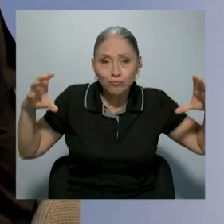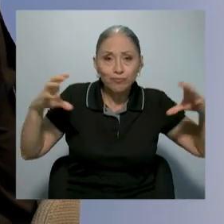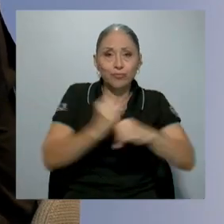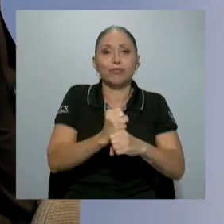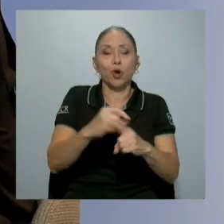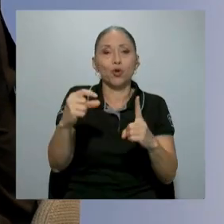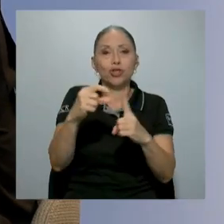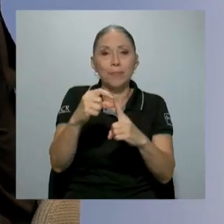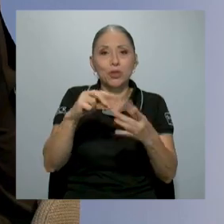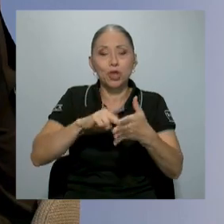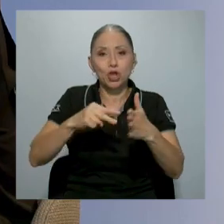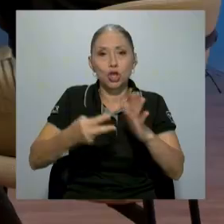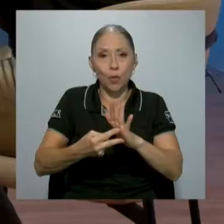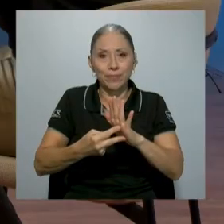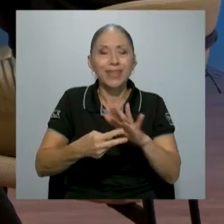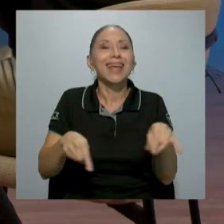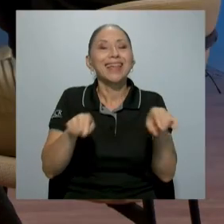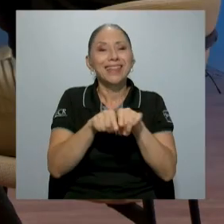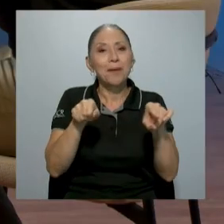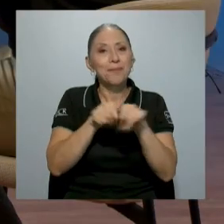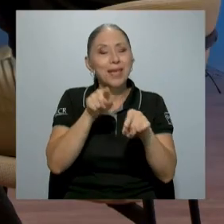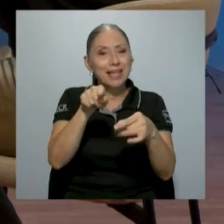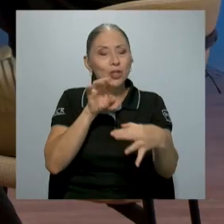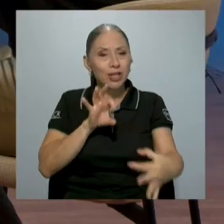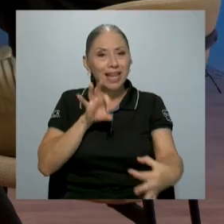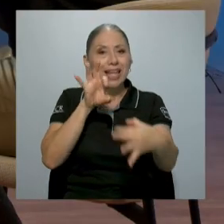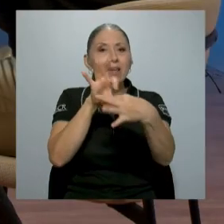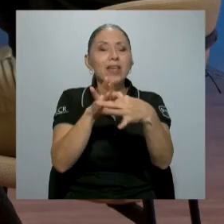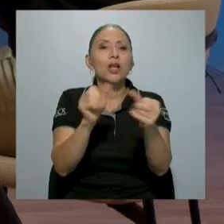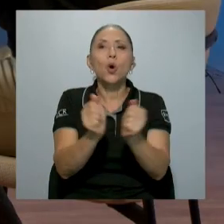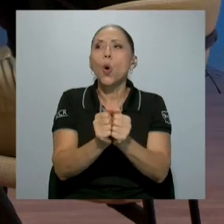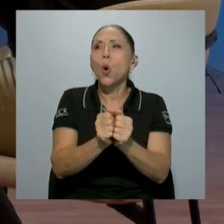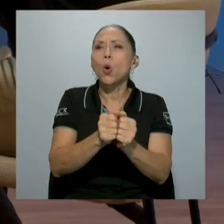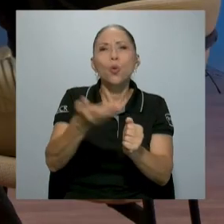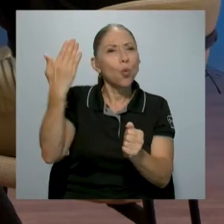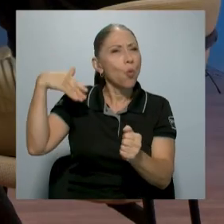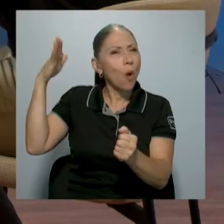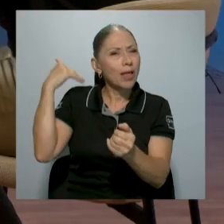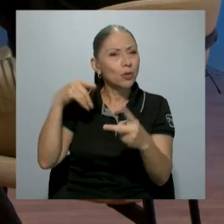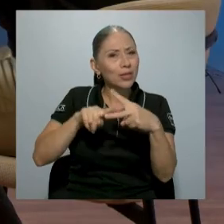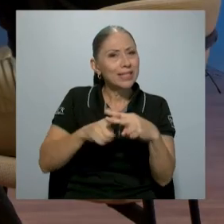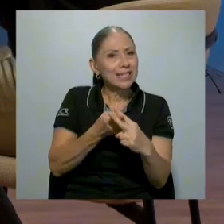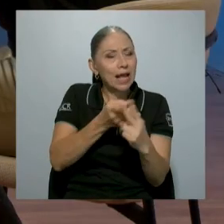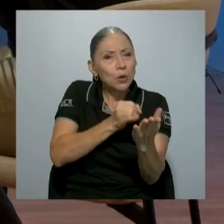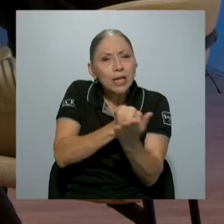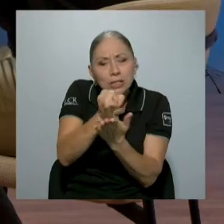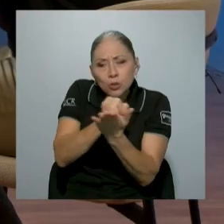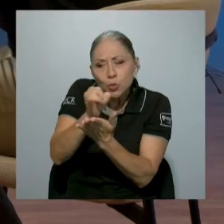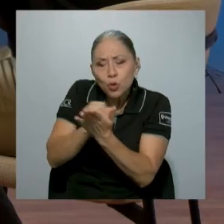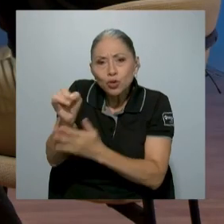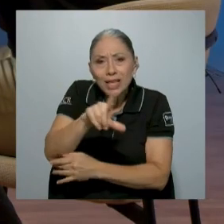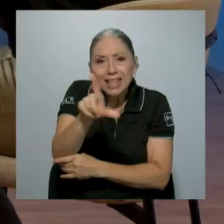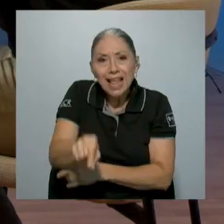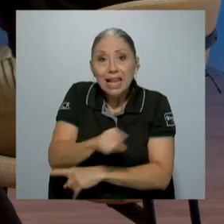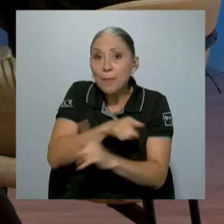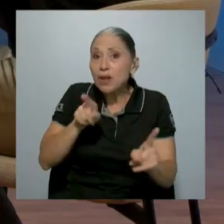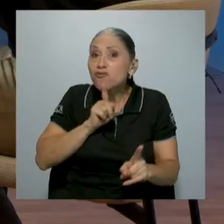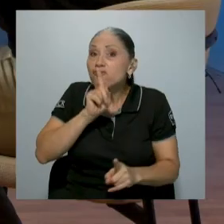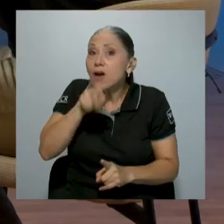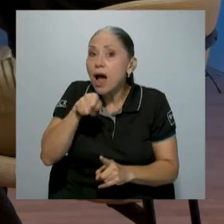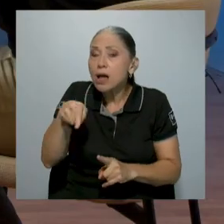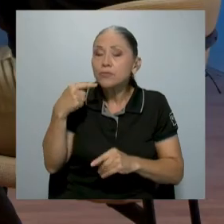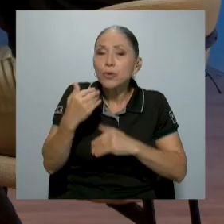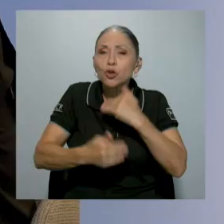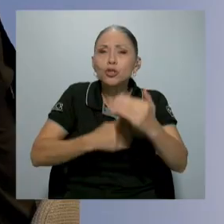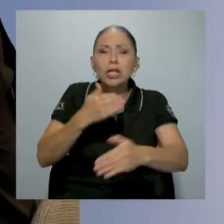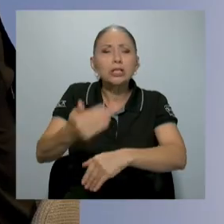Eso también tiene que ver con cuándo fue que se empezaron los estudios en Italia, pero son procesos largos, son procesos en los